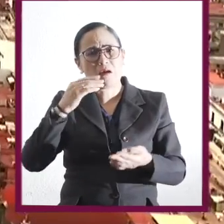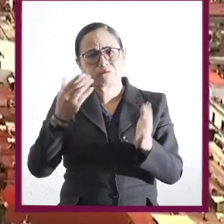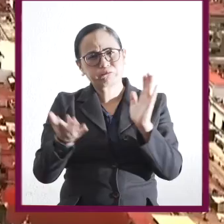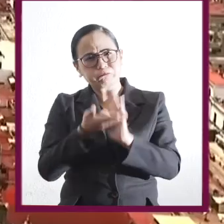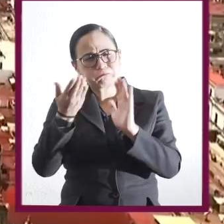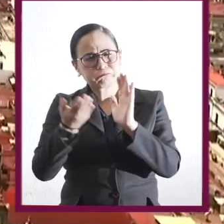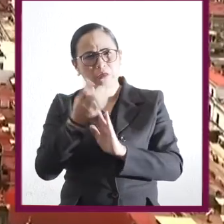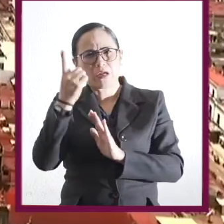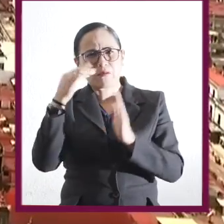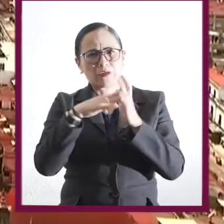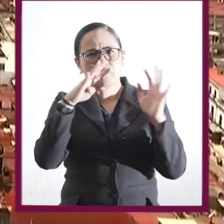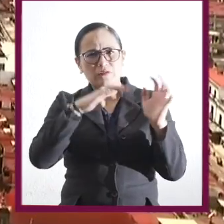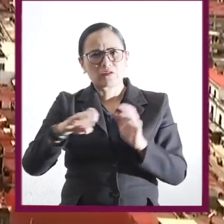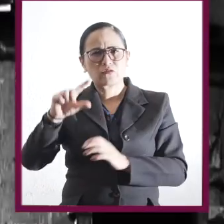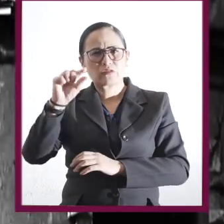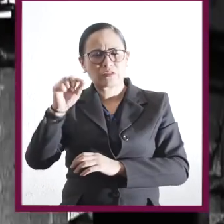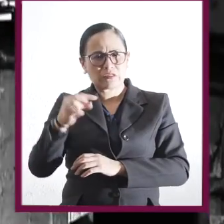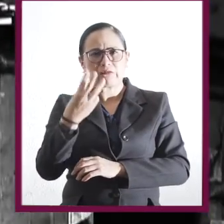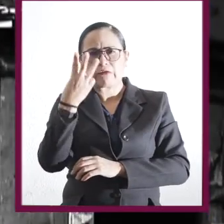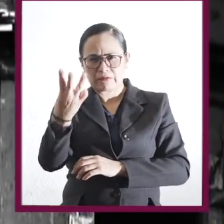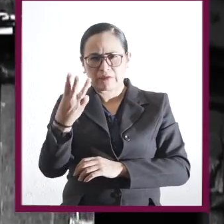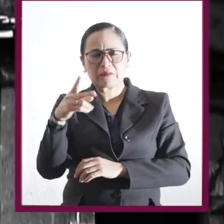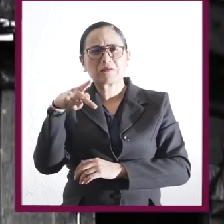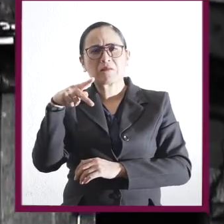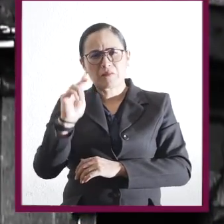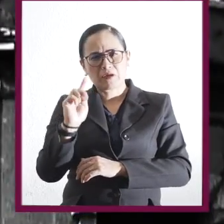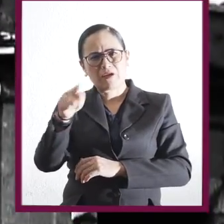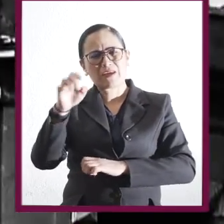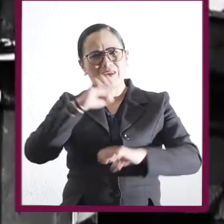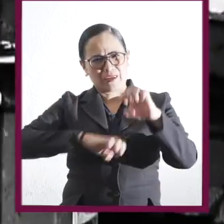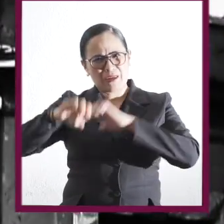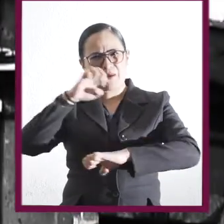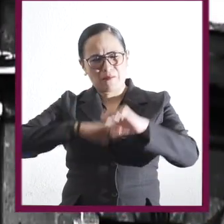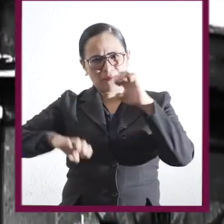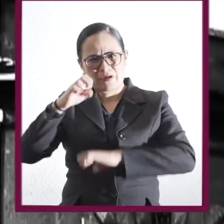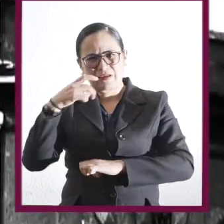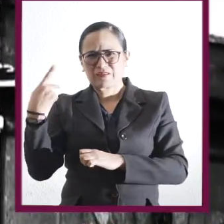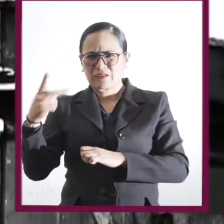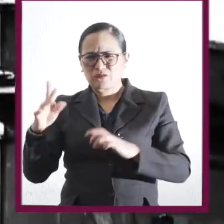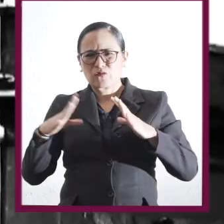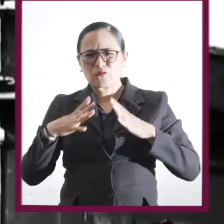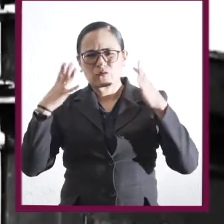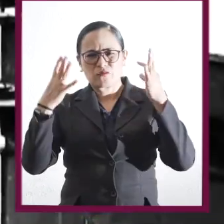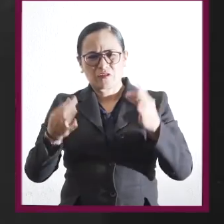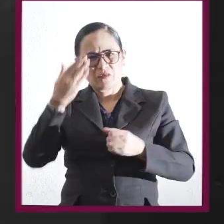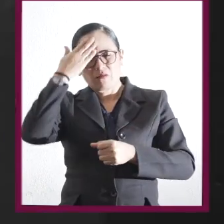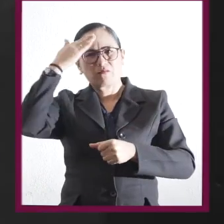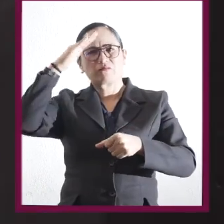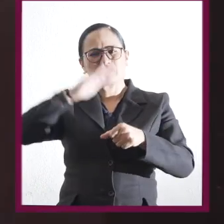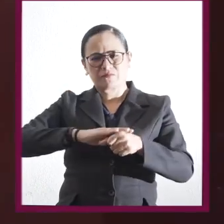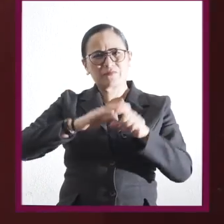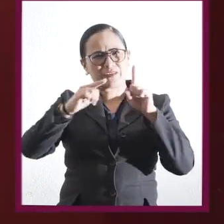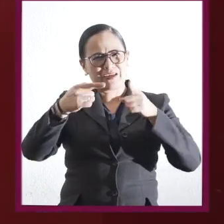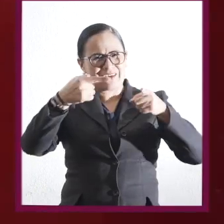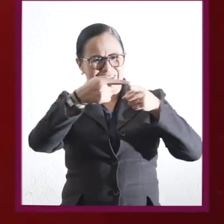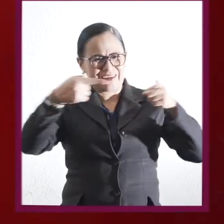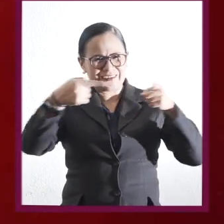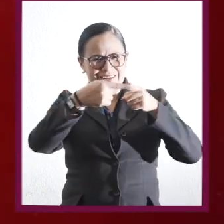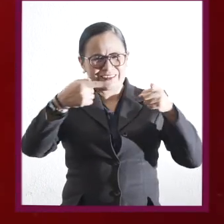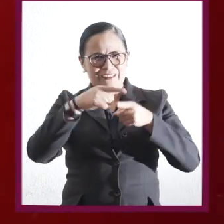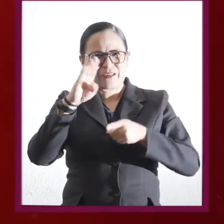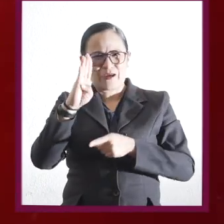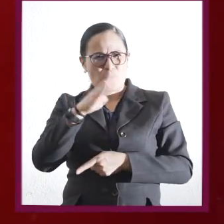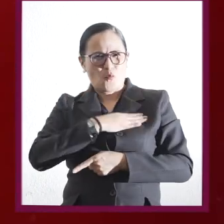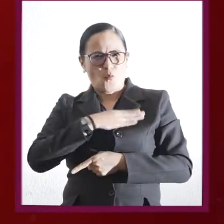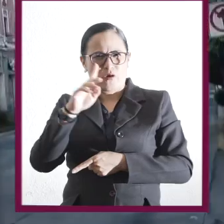concluida en 1973. Sin embargo, la memoria de la compañía y de su fundador permanecen en la nomenclatura